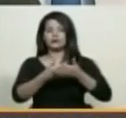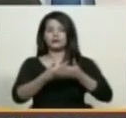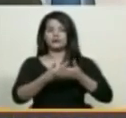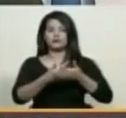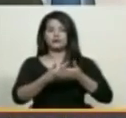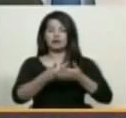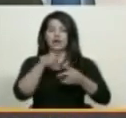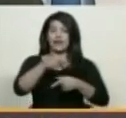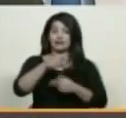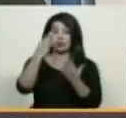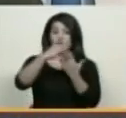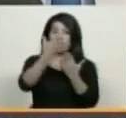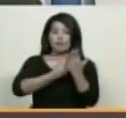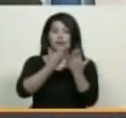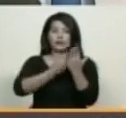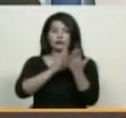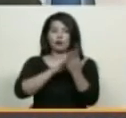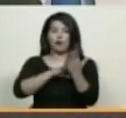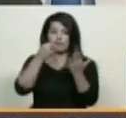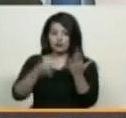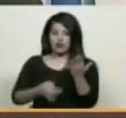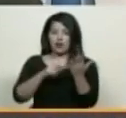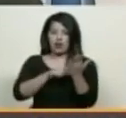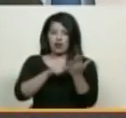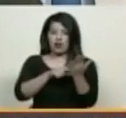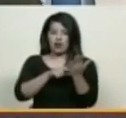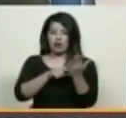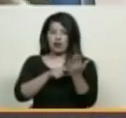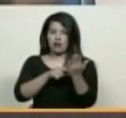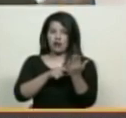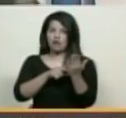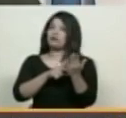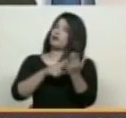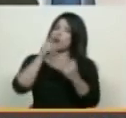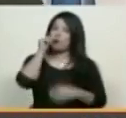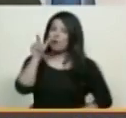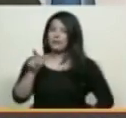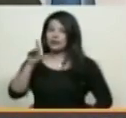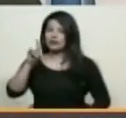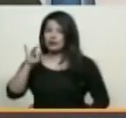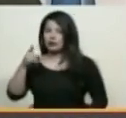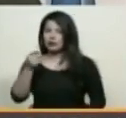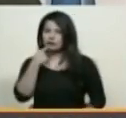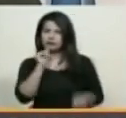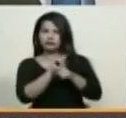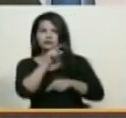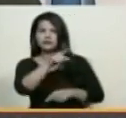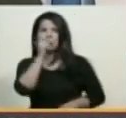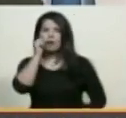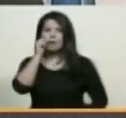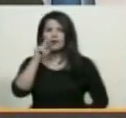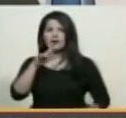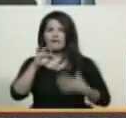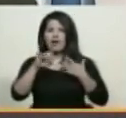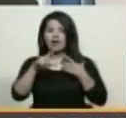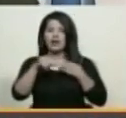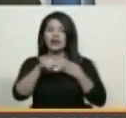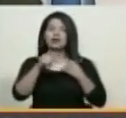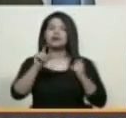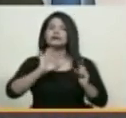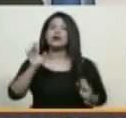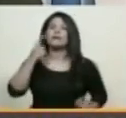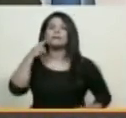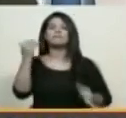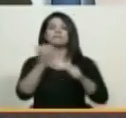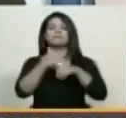ese documento legal, jurídico, Diego Salazar al ciudadano Rafael Ramírez, lleva a